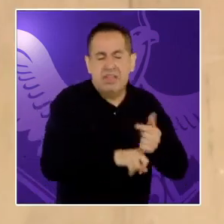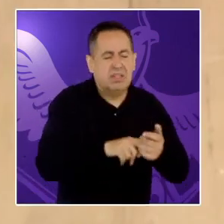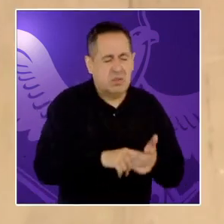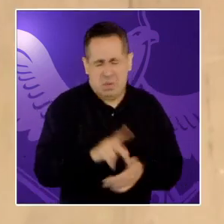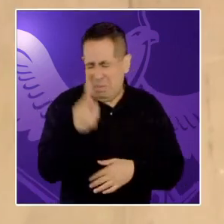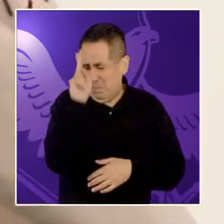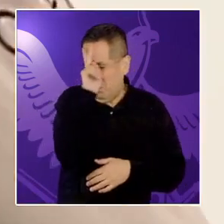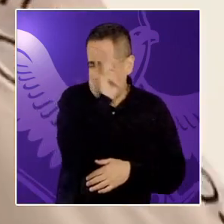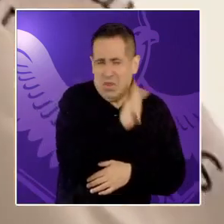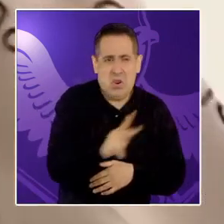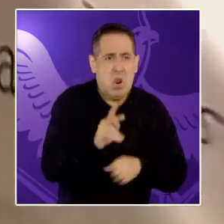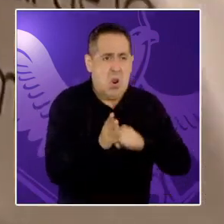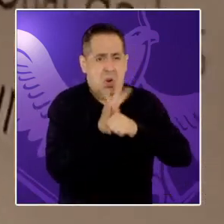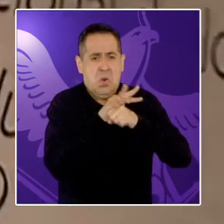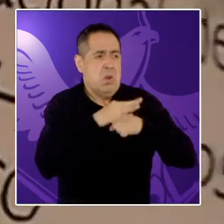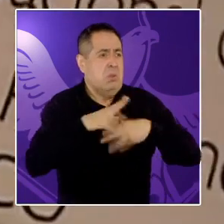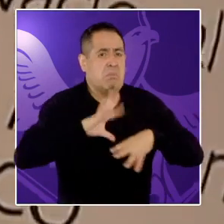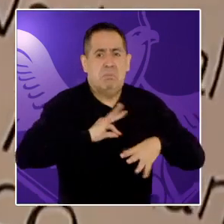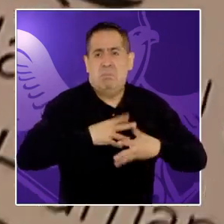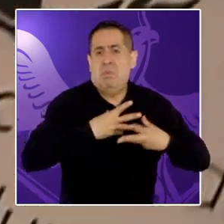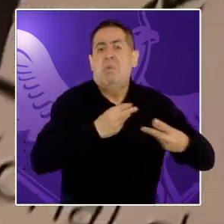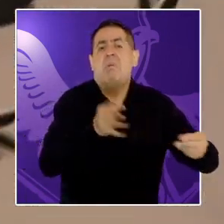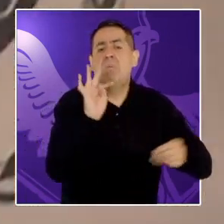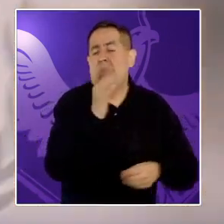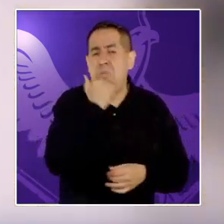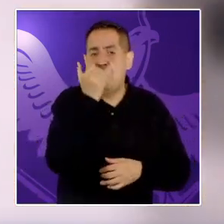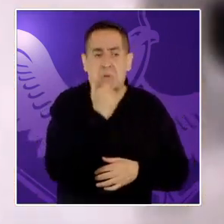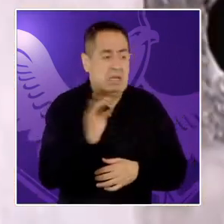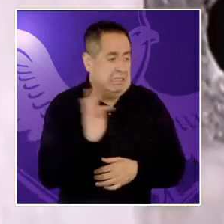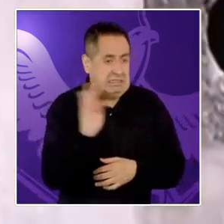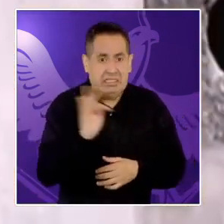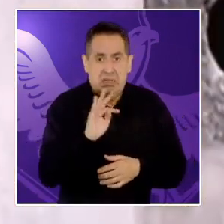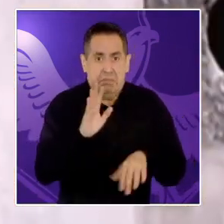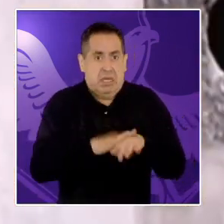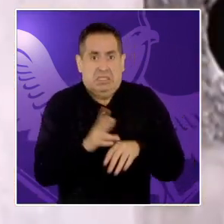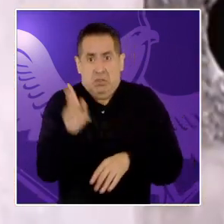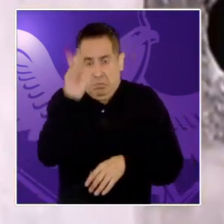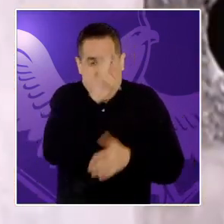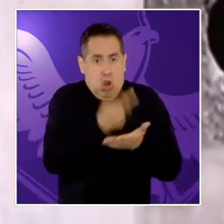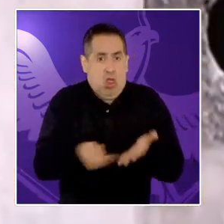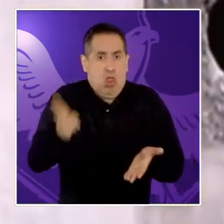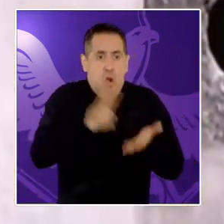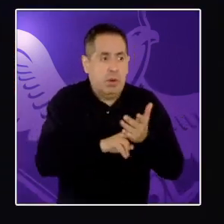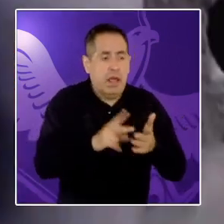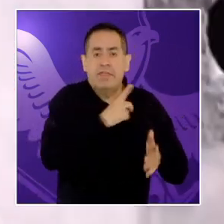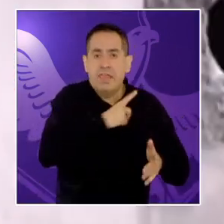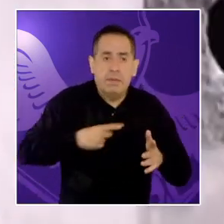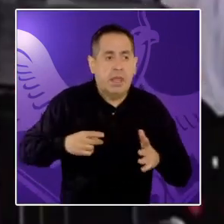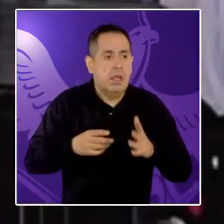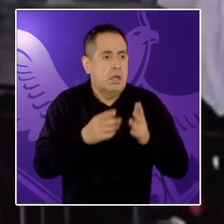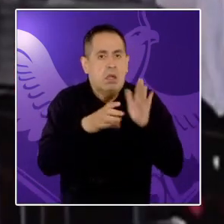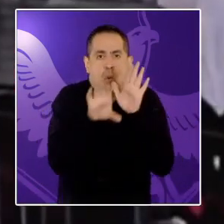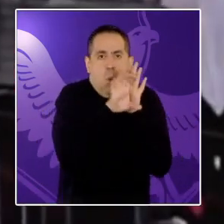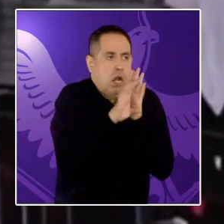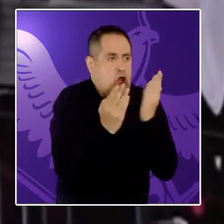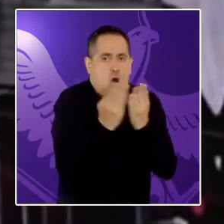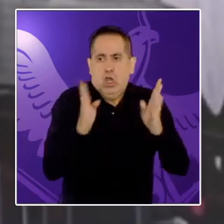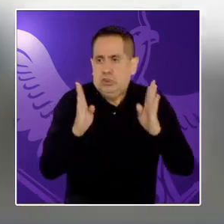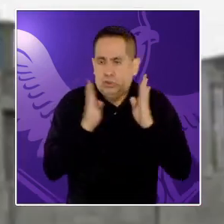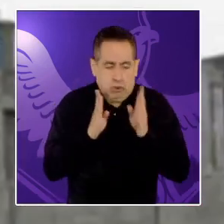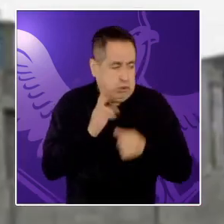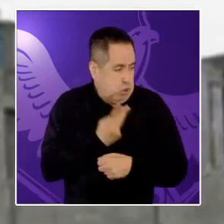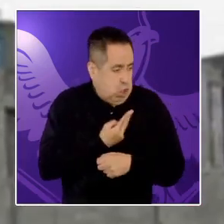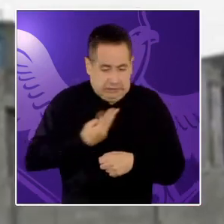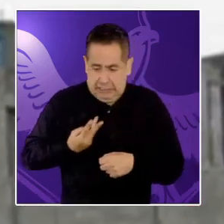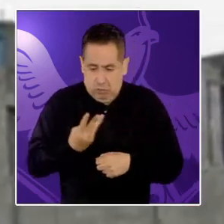un escenario donde existen efectos exponenciales de la epidemia. Los riesgos de contagio se magnifican cuando debes permanecer